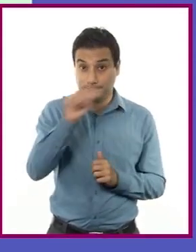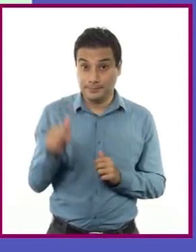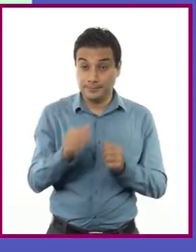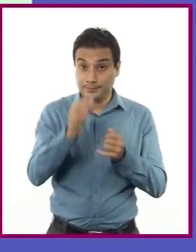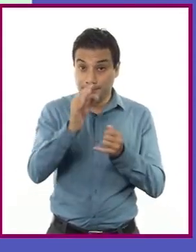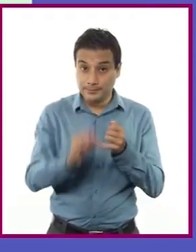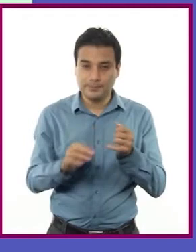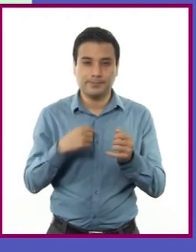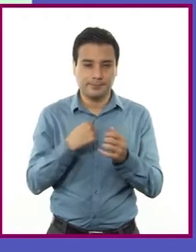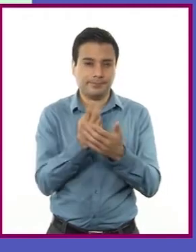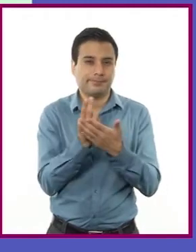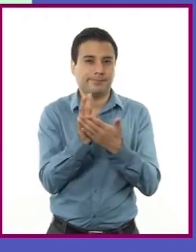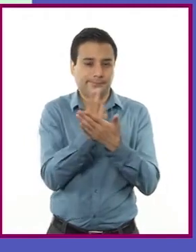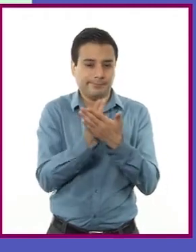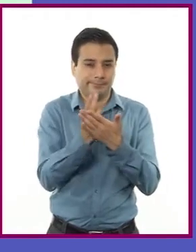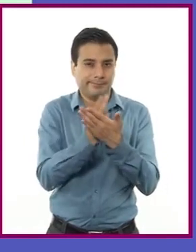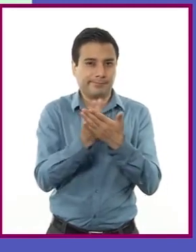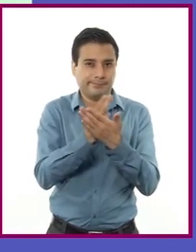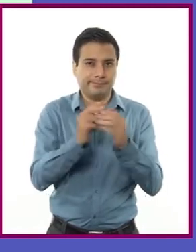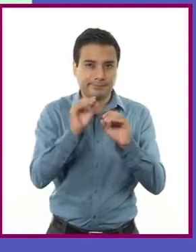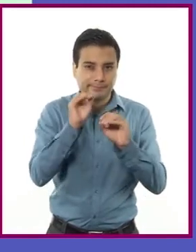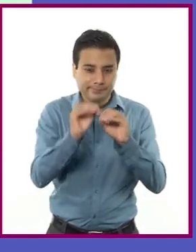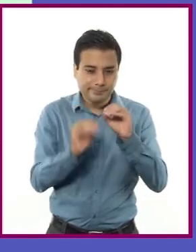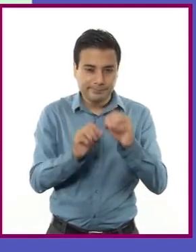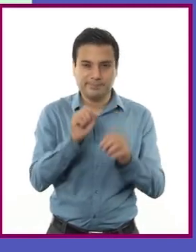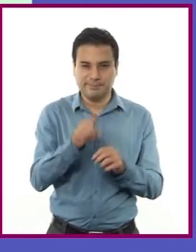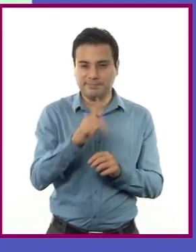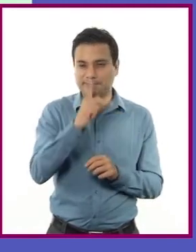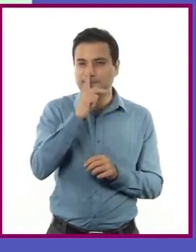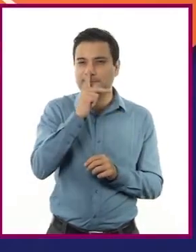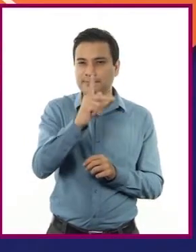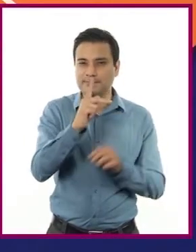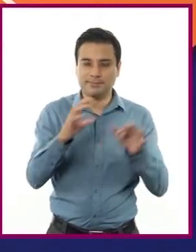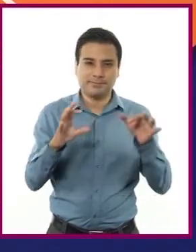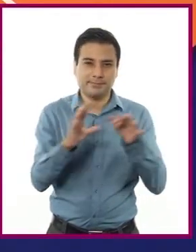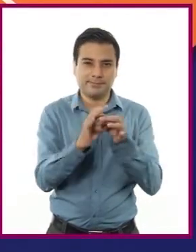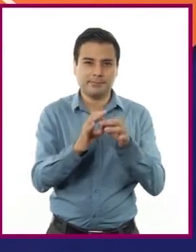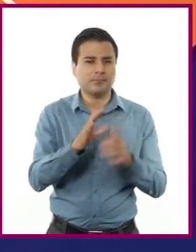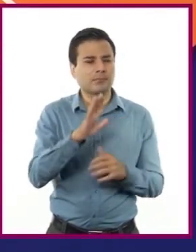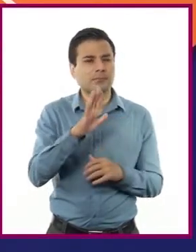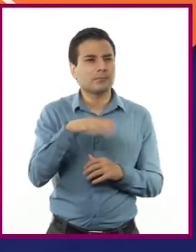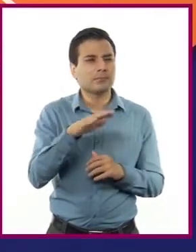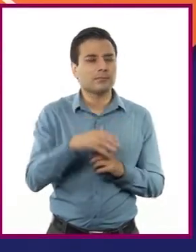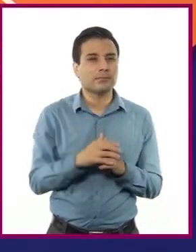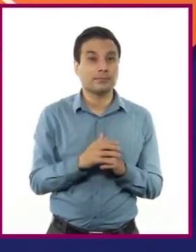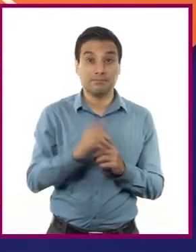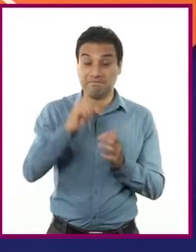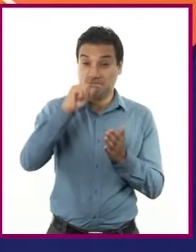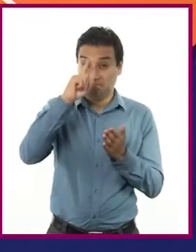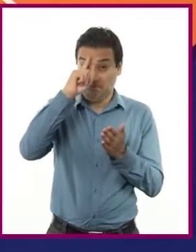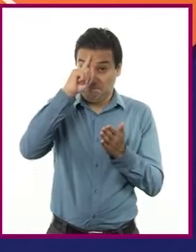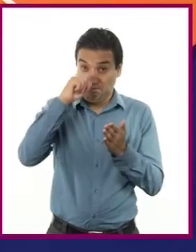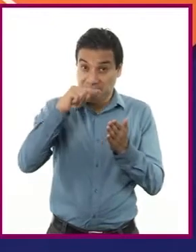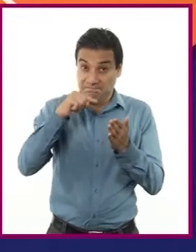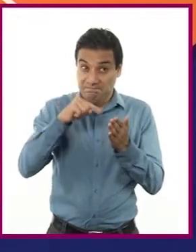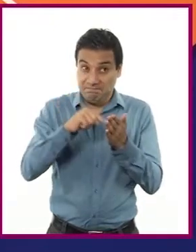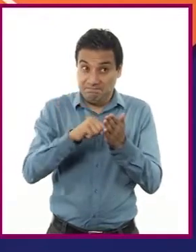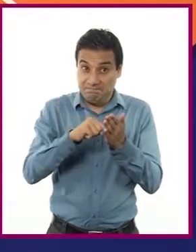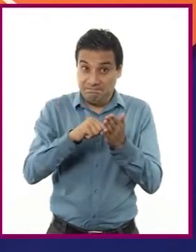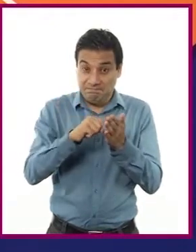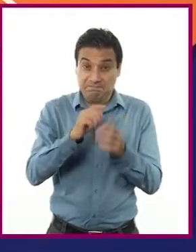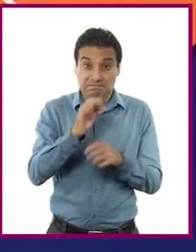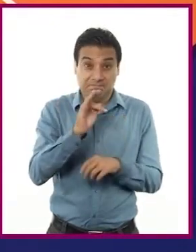un dibujo que esté relacionado con la palabra. Elena, creo que sería todavía más útil